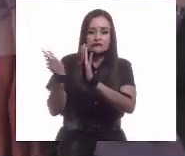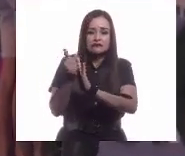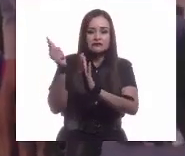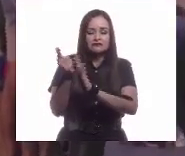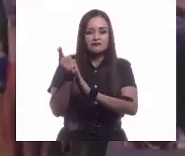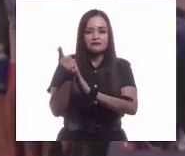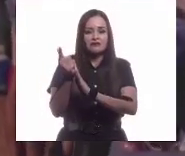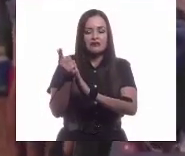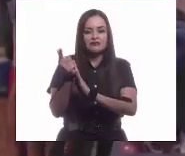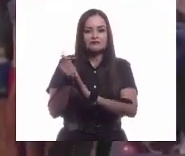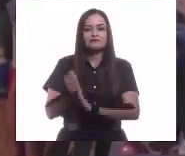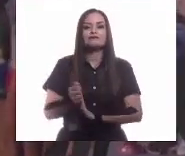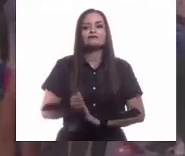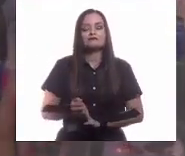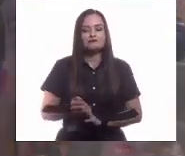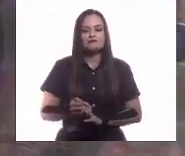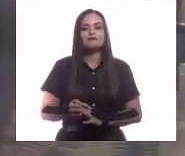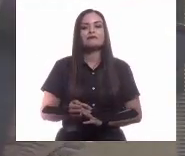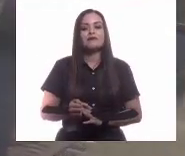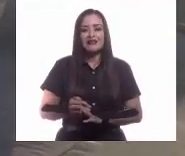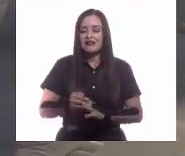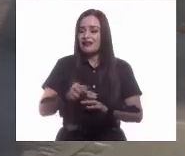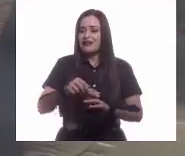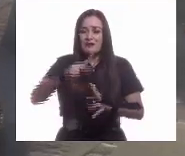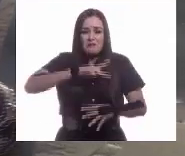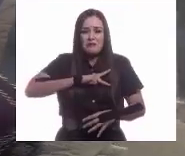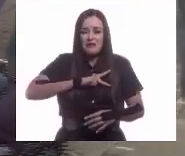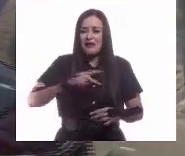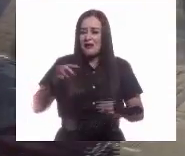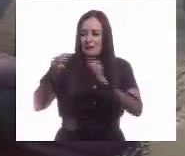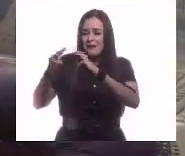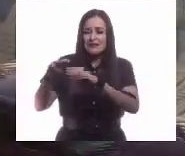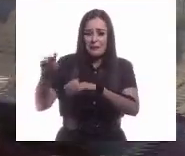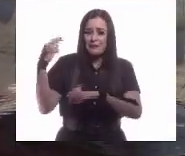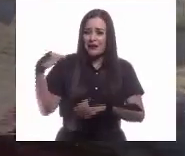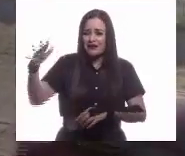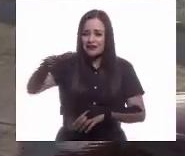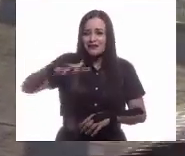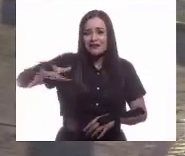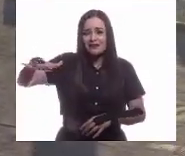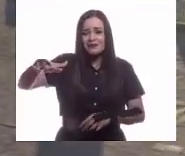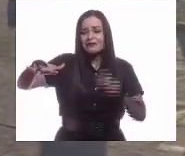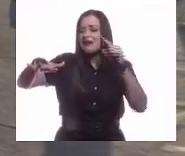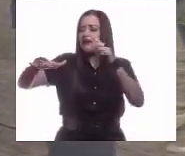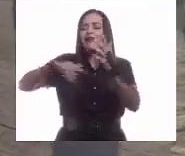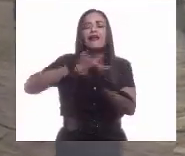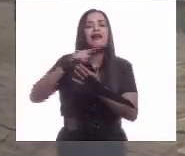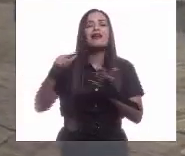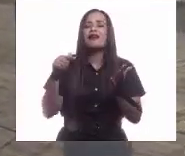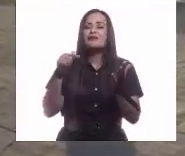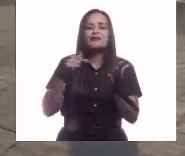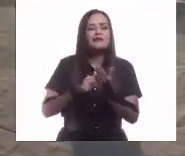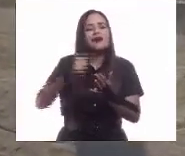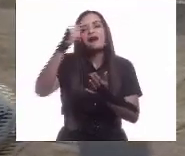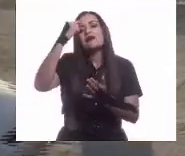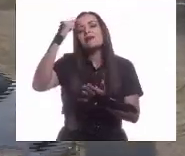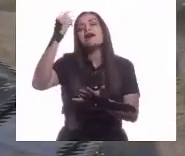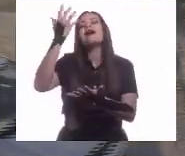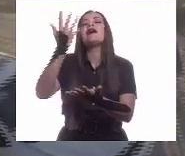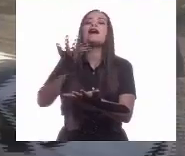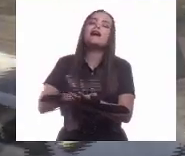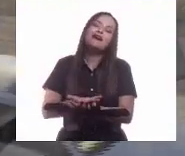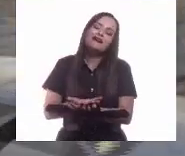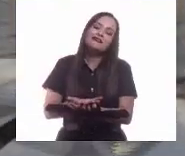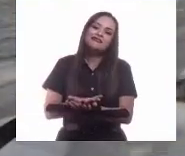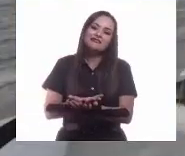Ojalá coincidan conmigo, pero para mí el malecón es hoy el mejor lugar para descansar el alma en el